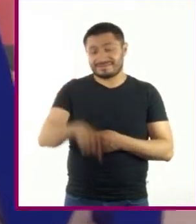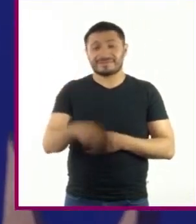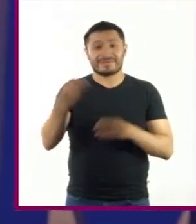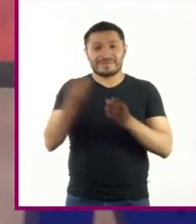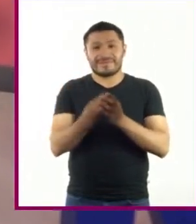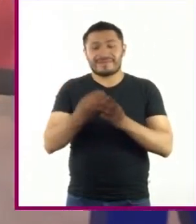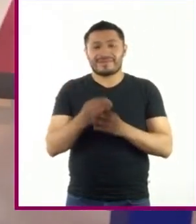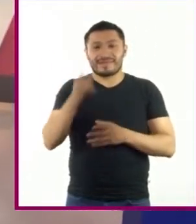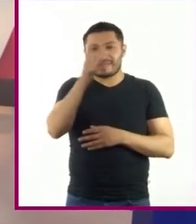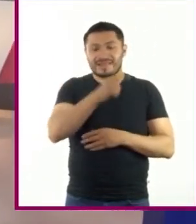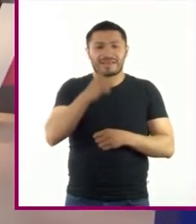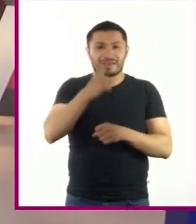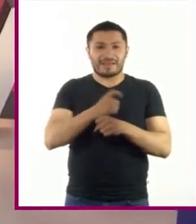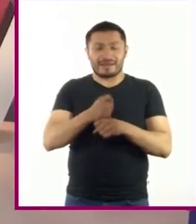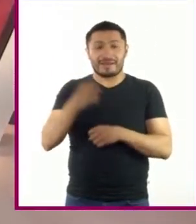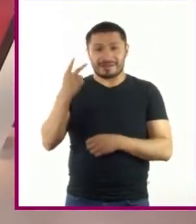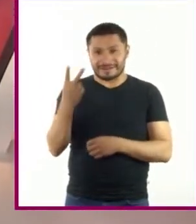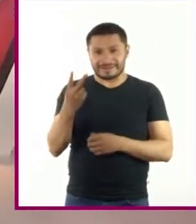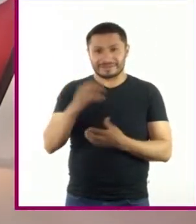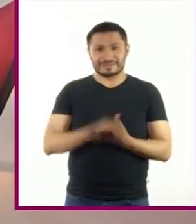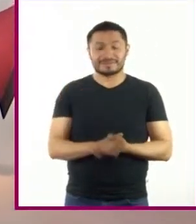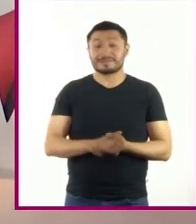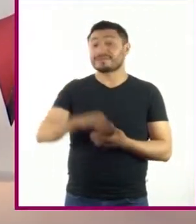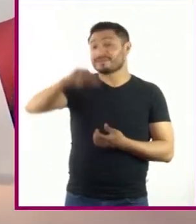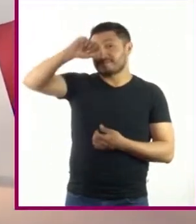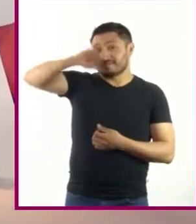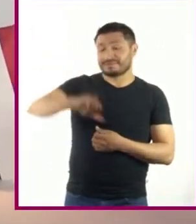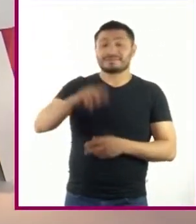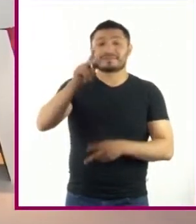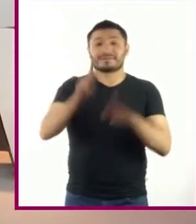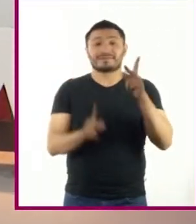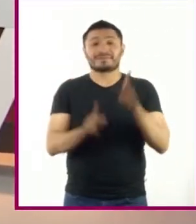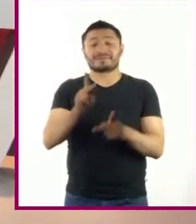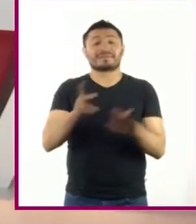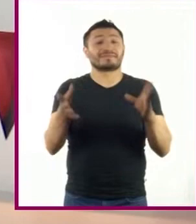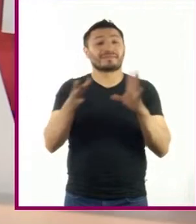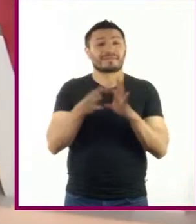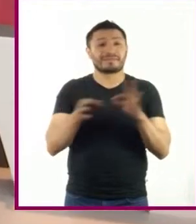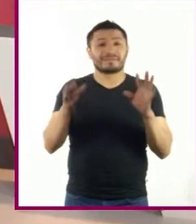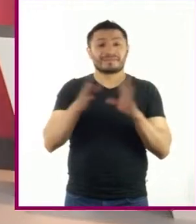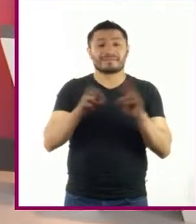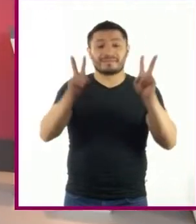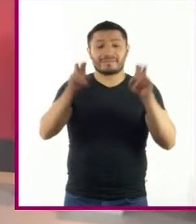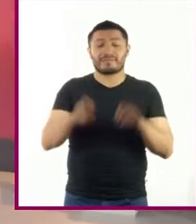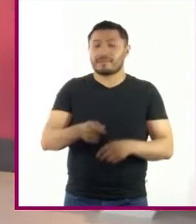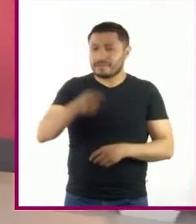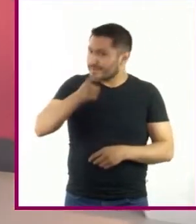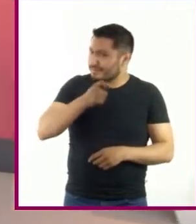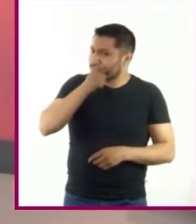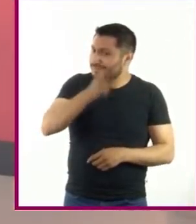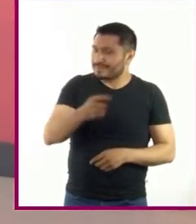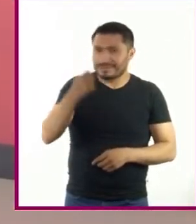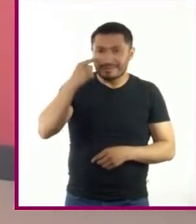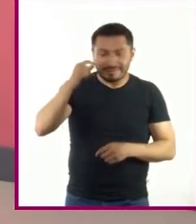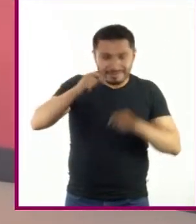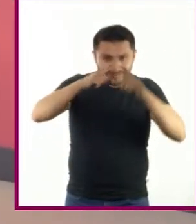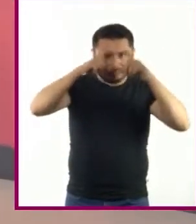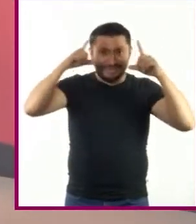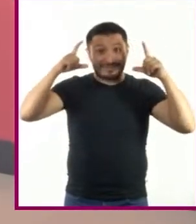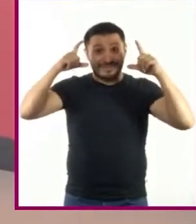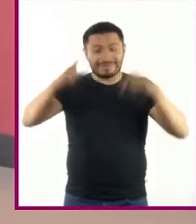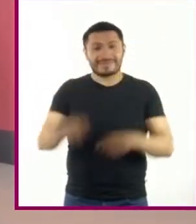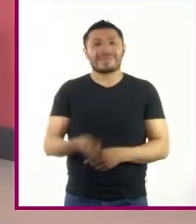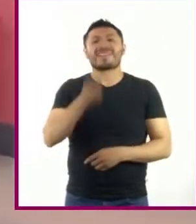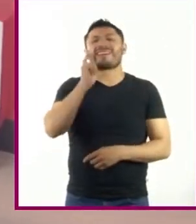más de Lengua Materna 2. Hoy hablaremos sobre con lupa y ojo grande. Con esto